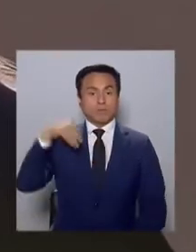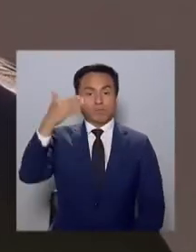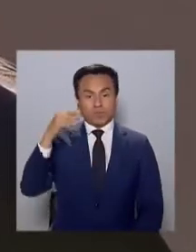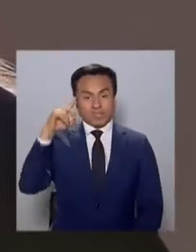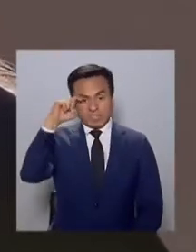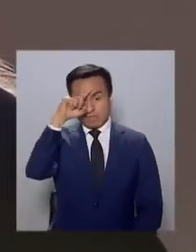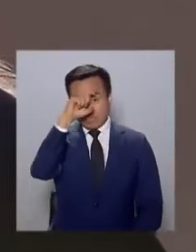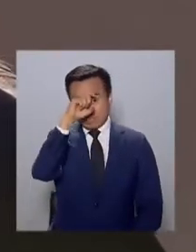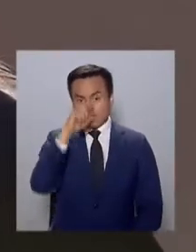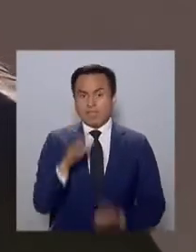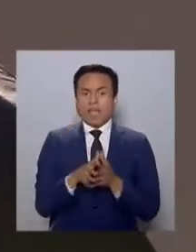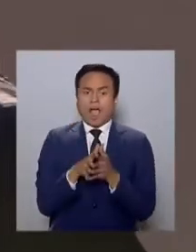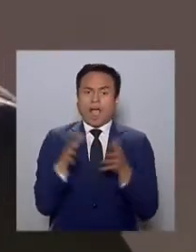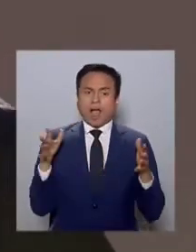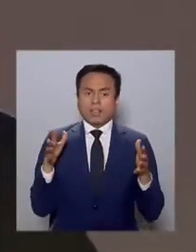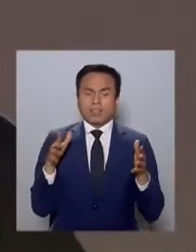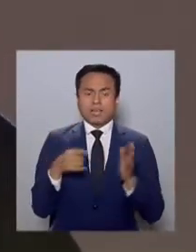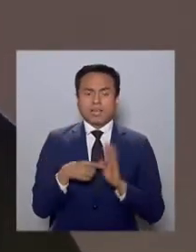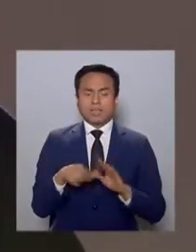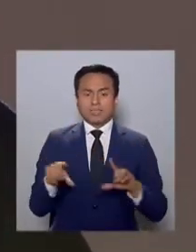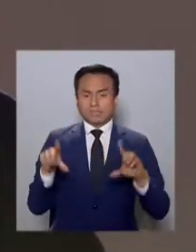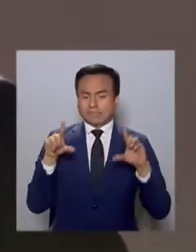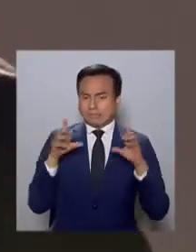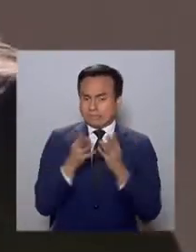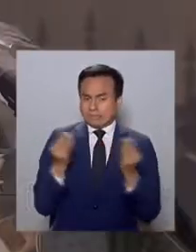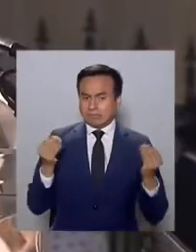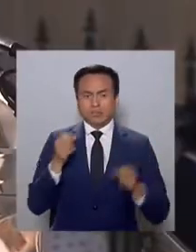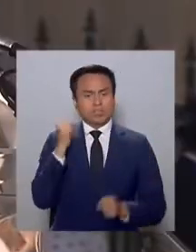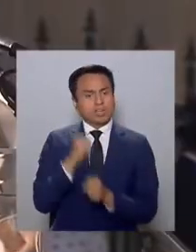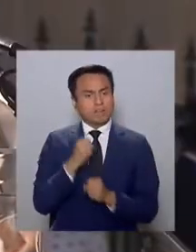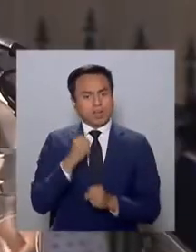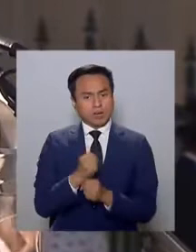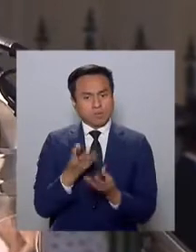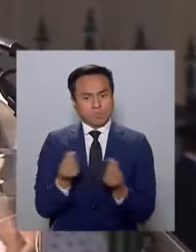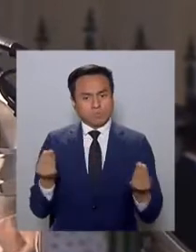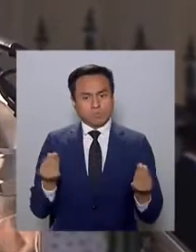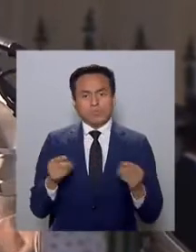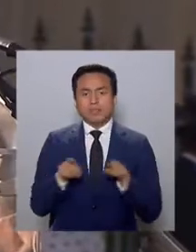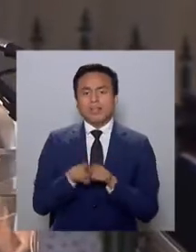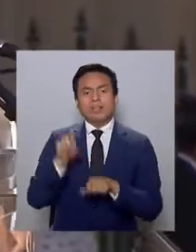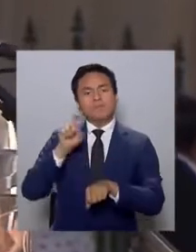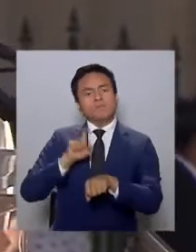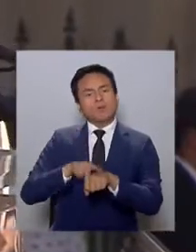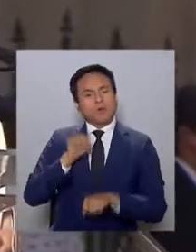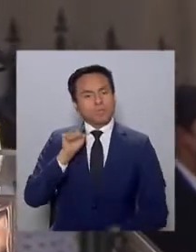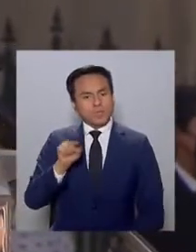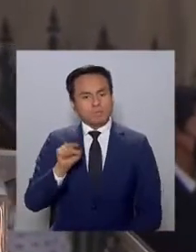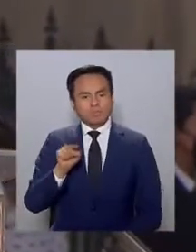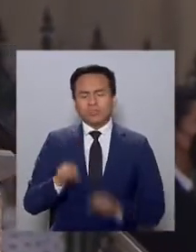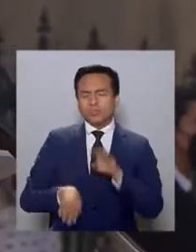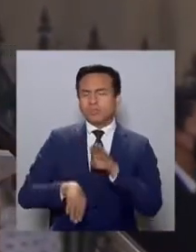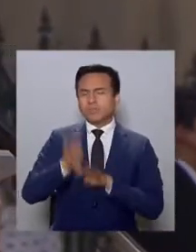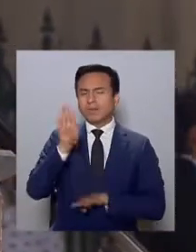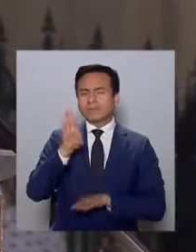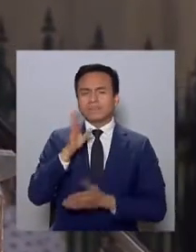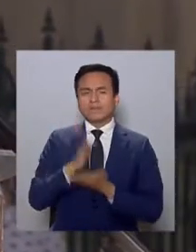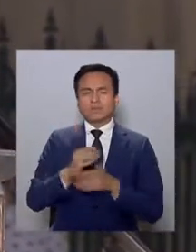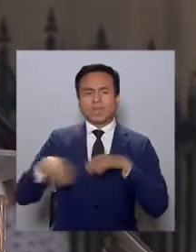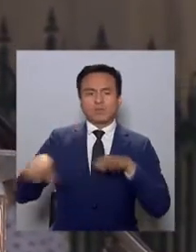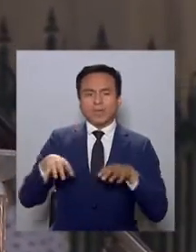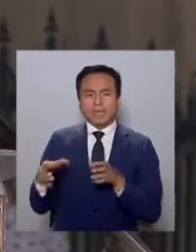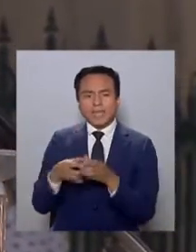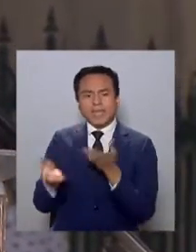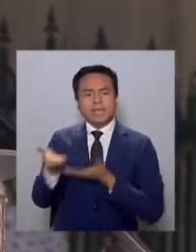difíciles, de alta exposición y arduo trabajo, y será en esos momentos cuando más debemos actuar en